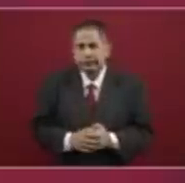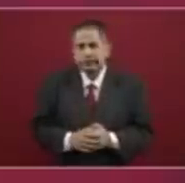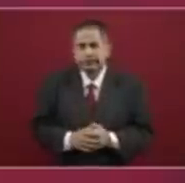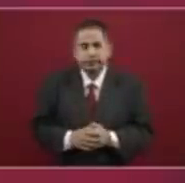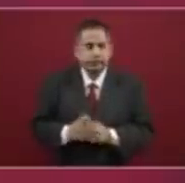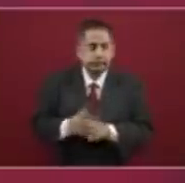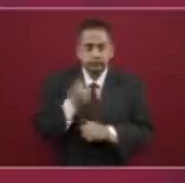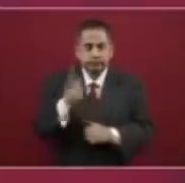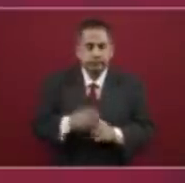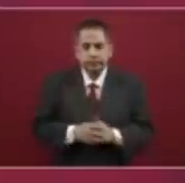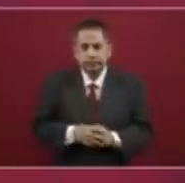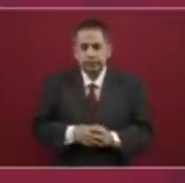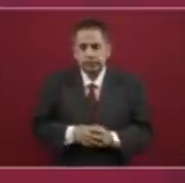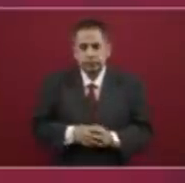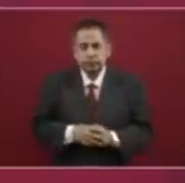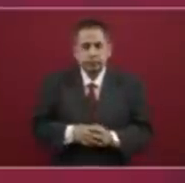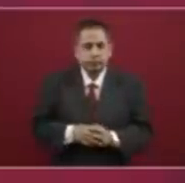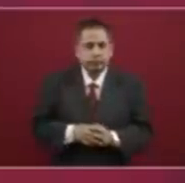porque